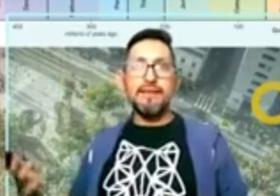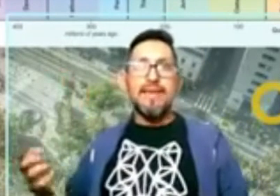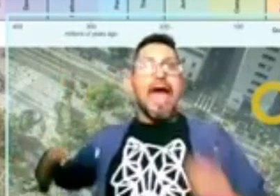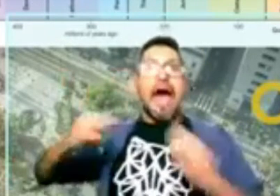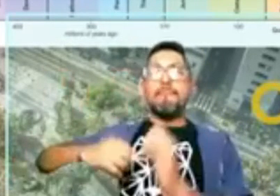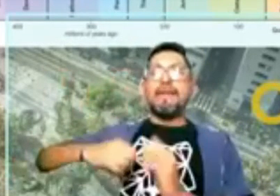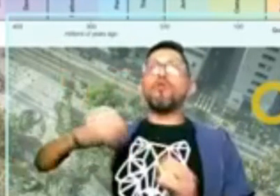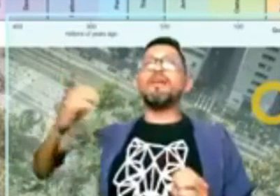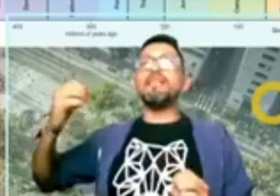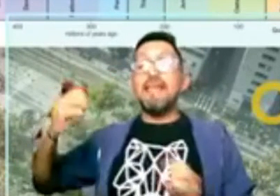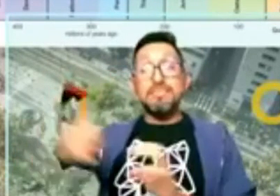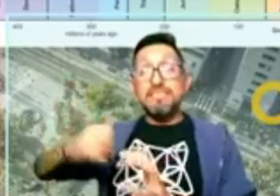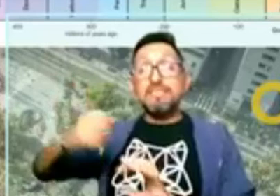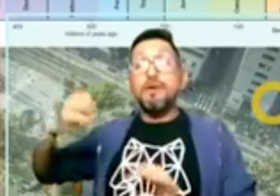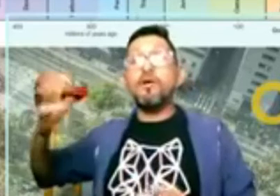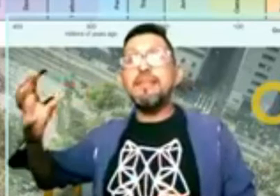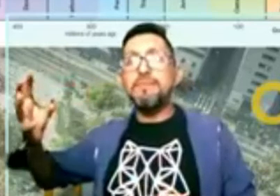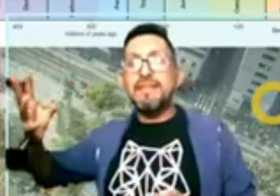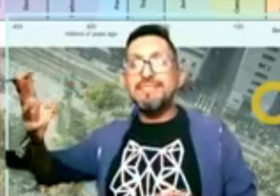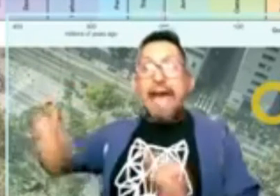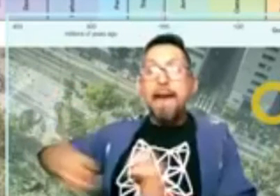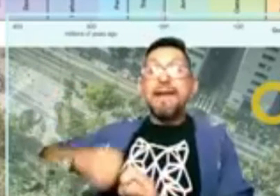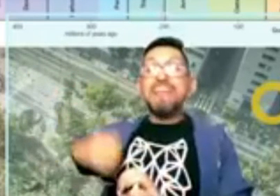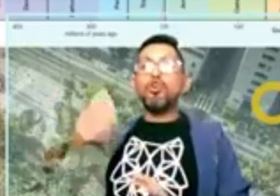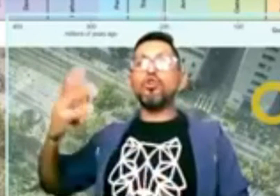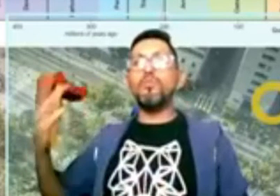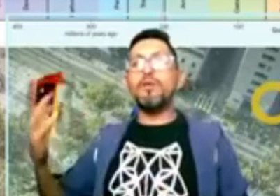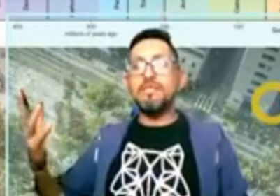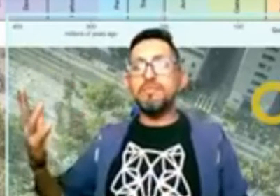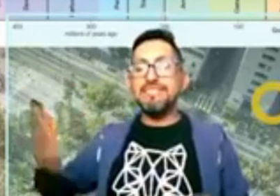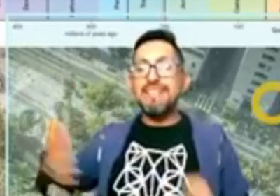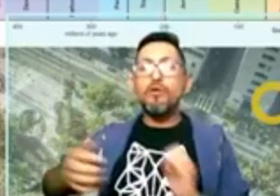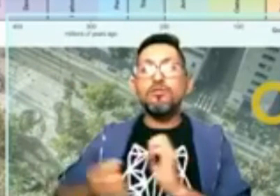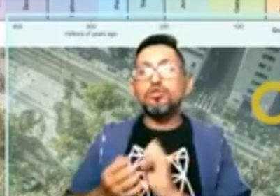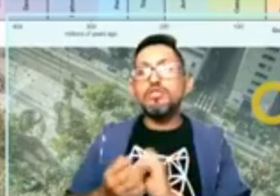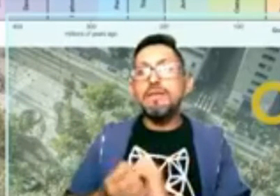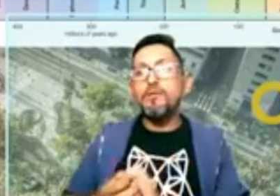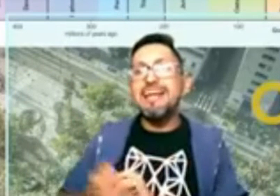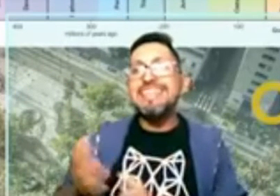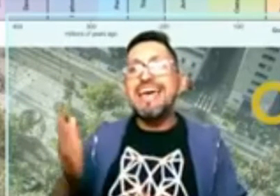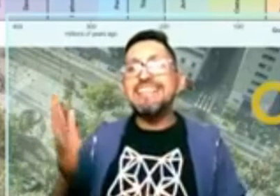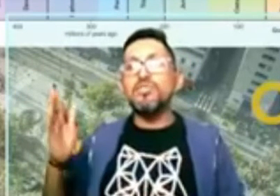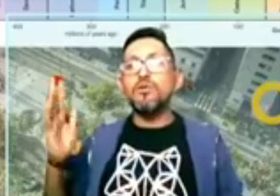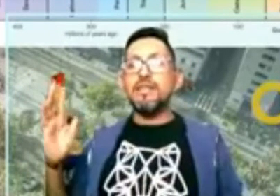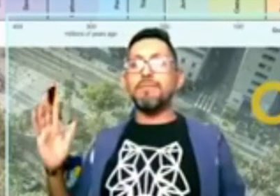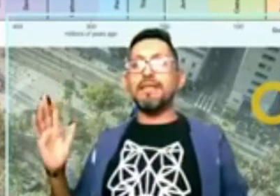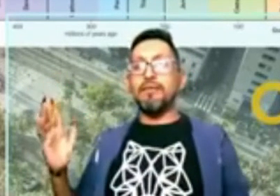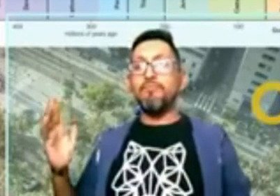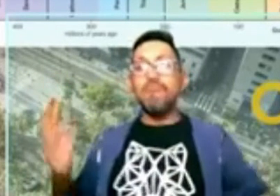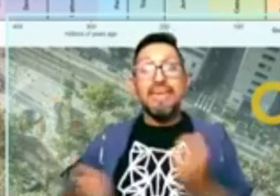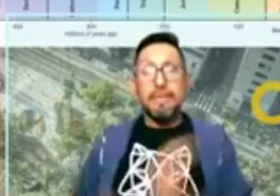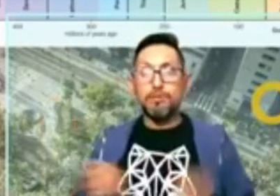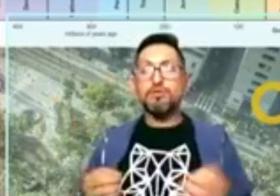vida. A especies mejor adaptadas, a mayor número de especies, algo que nosotros llamamos radiación